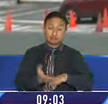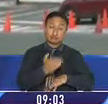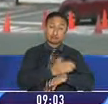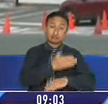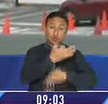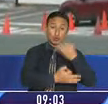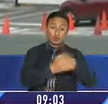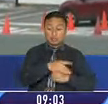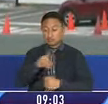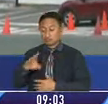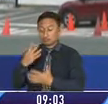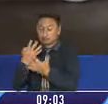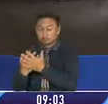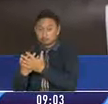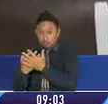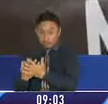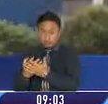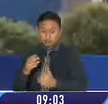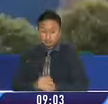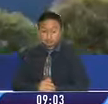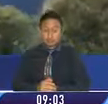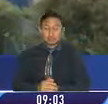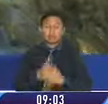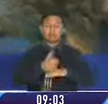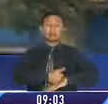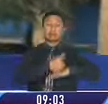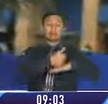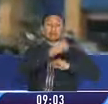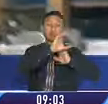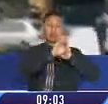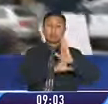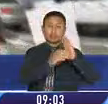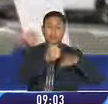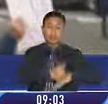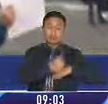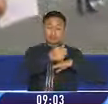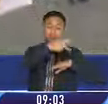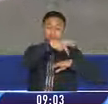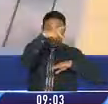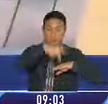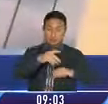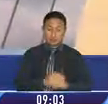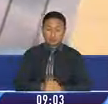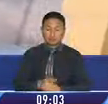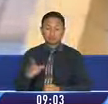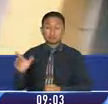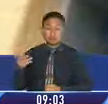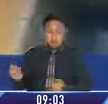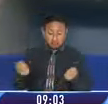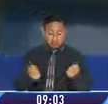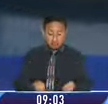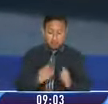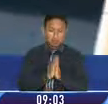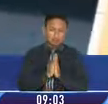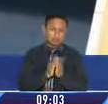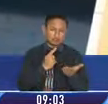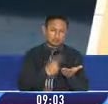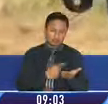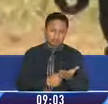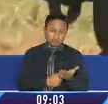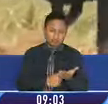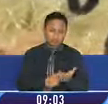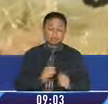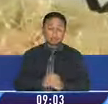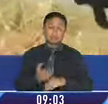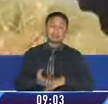una juez el pasado 23 de septiembre, un tribunal de la Corte Provincial de Pichincha analizará este recurso. El pedido